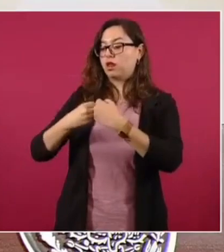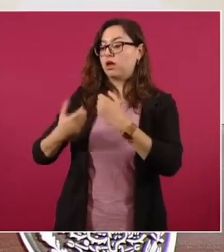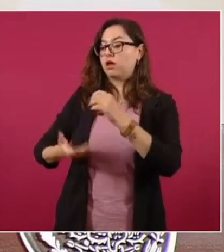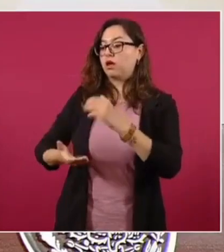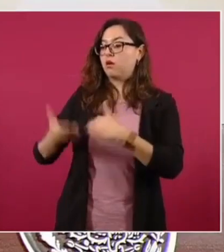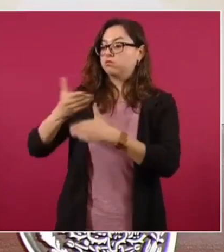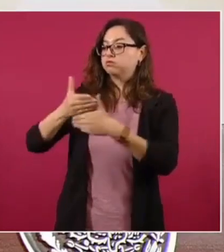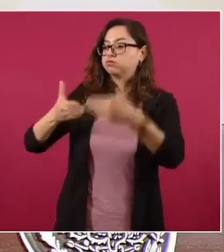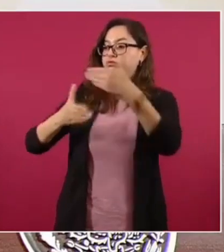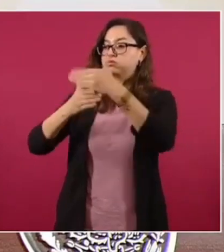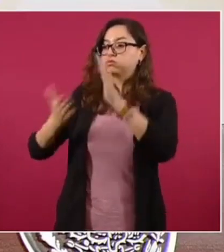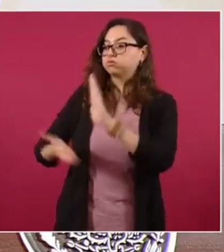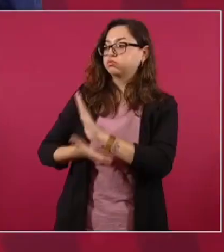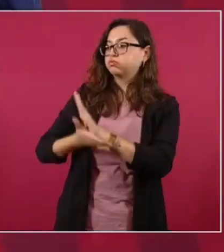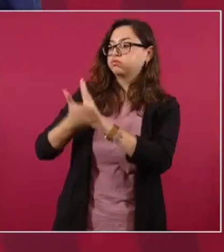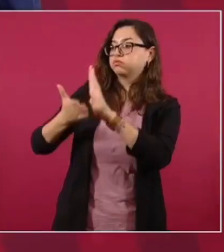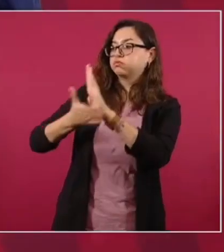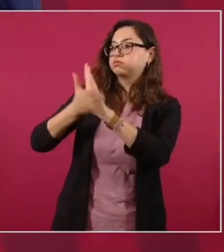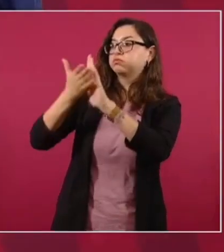el finado Bush,